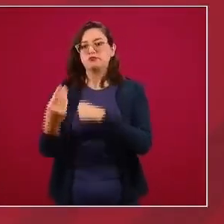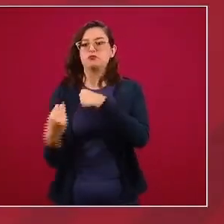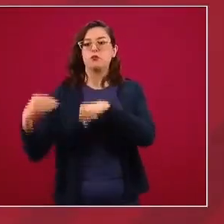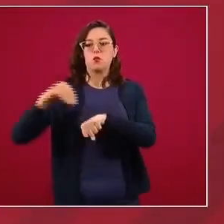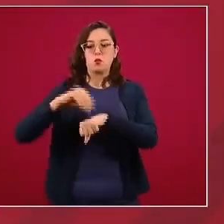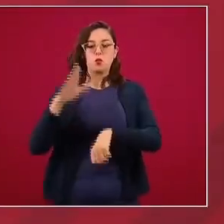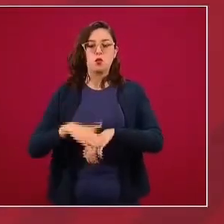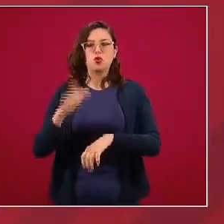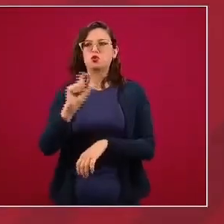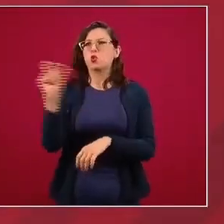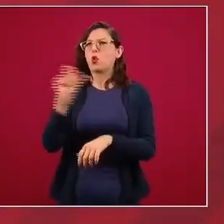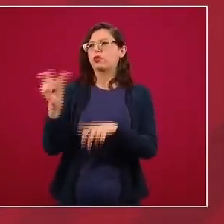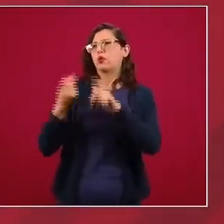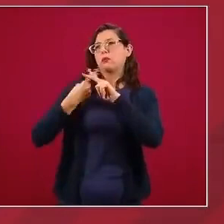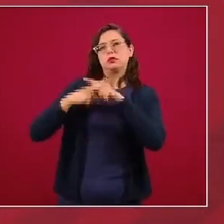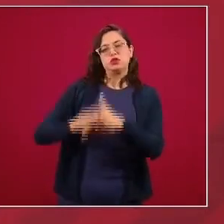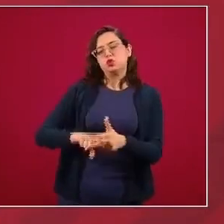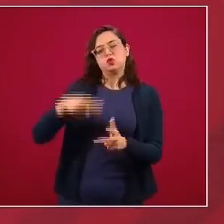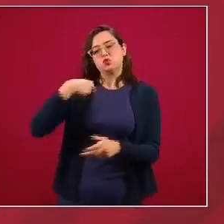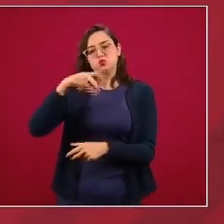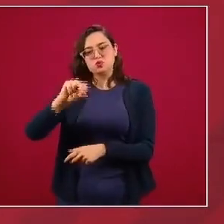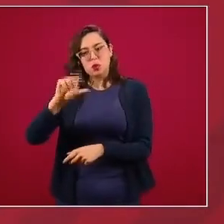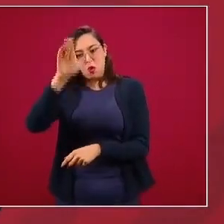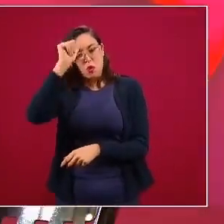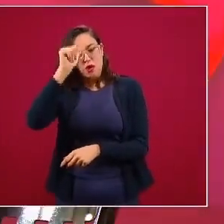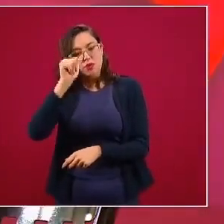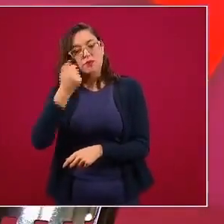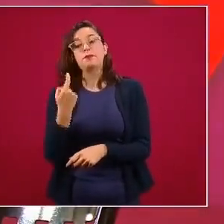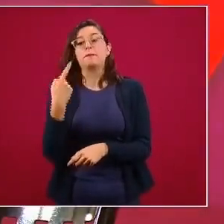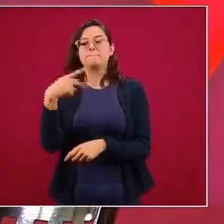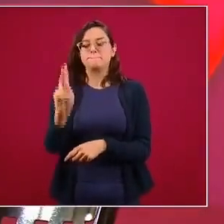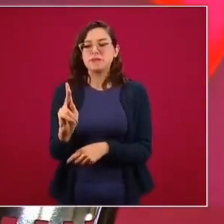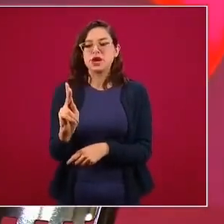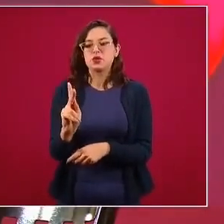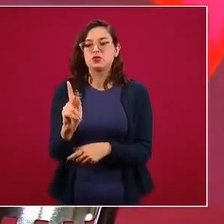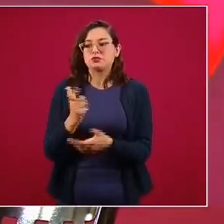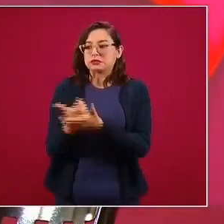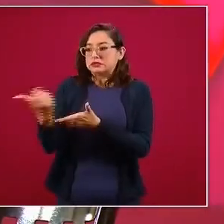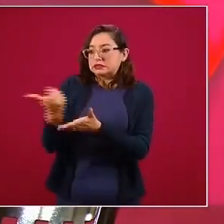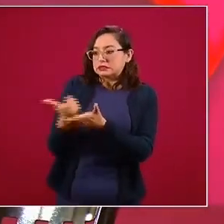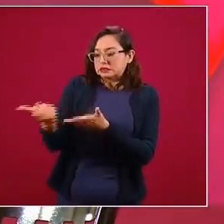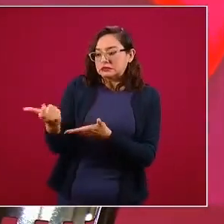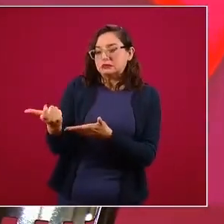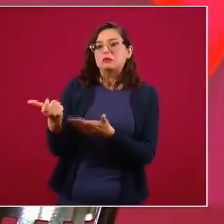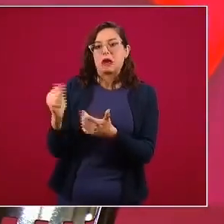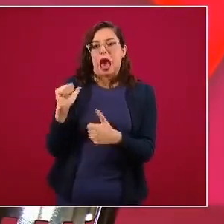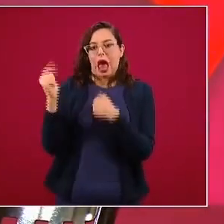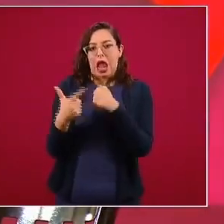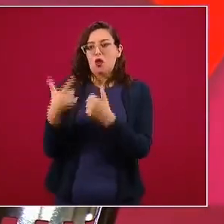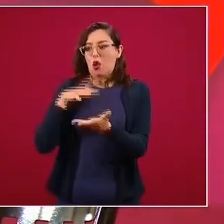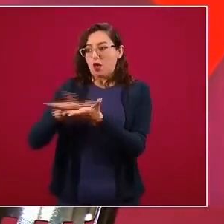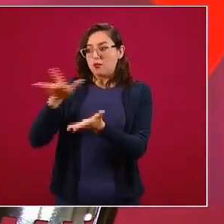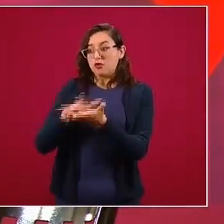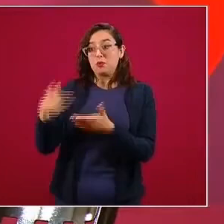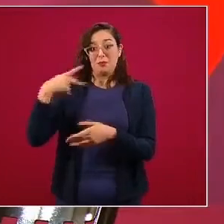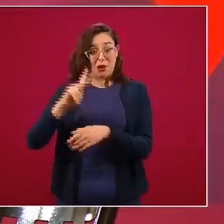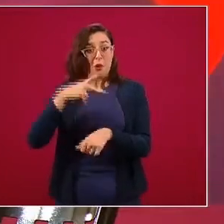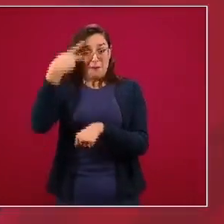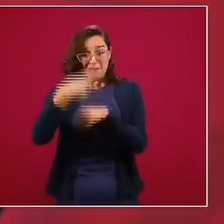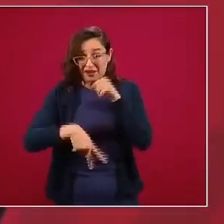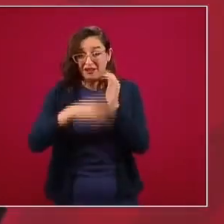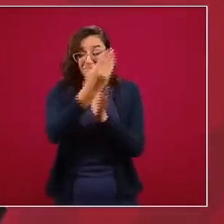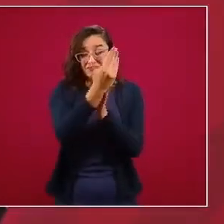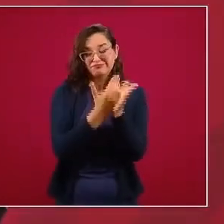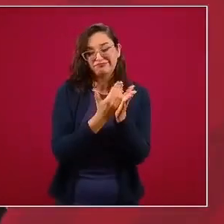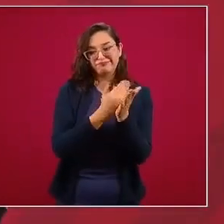es que una cosa es tener una compensación salarial, pero eso no disminuye el riesgo. Lo relevante, y